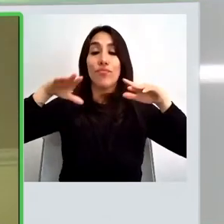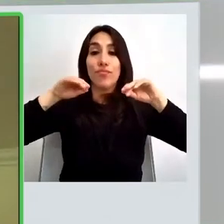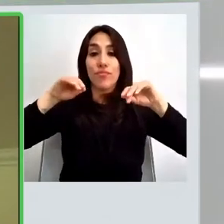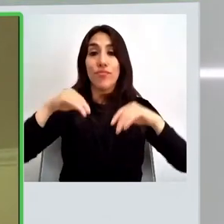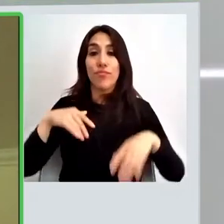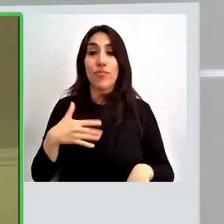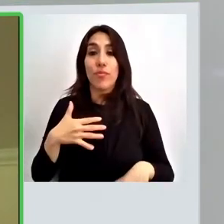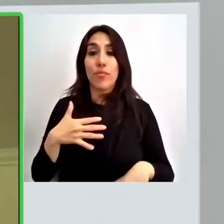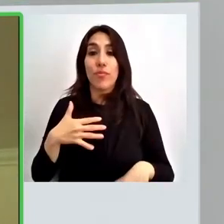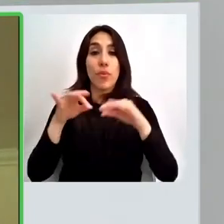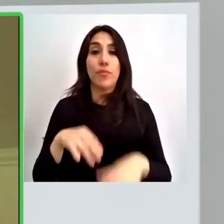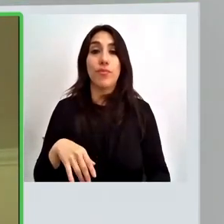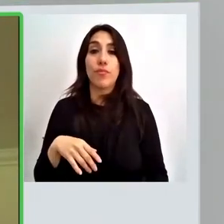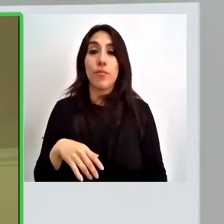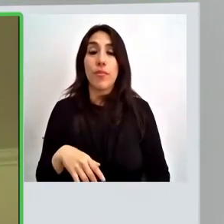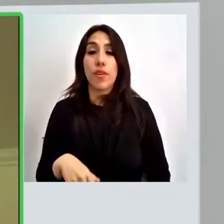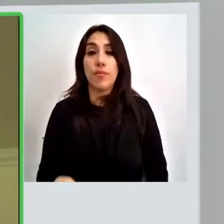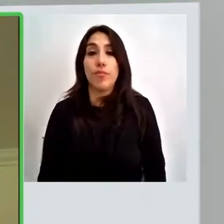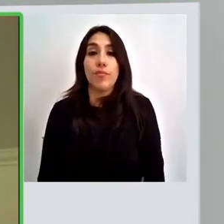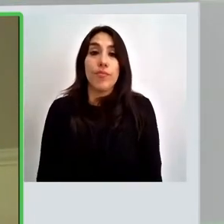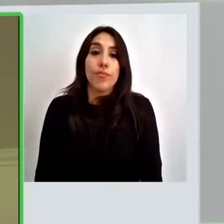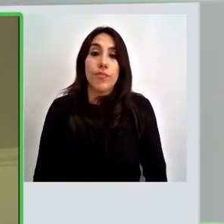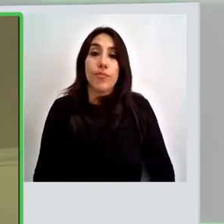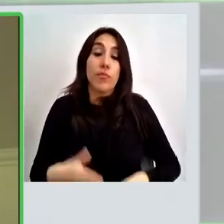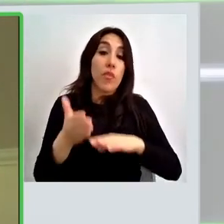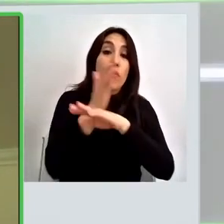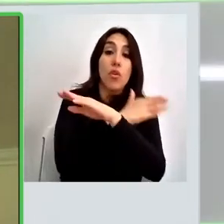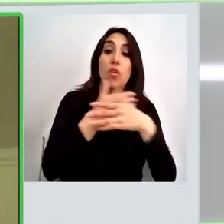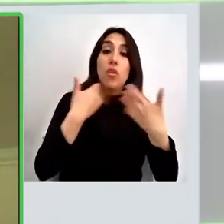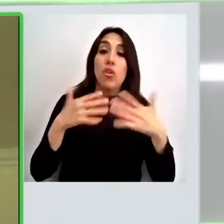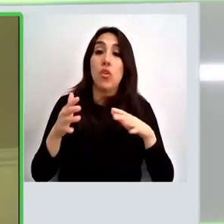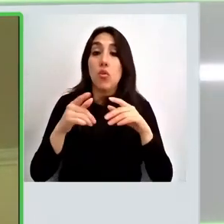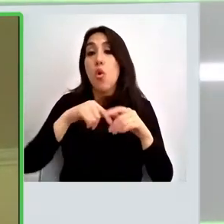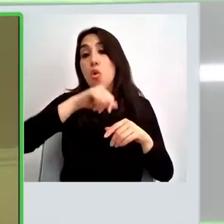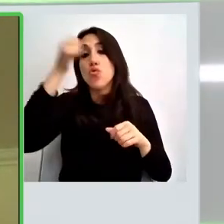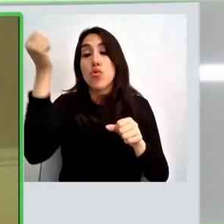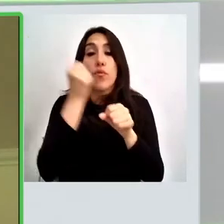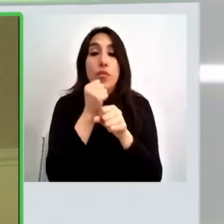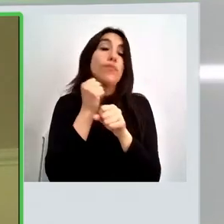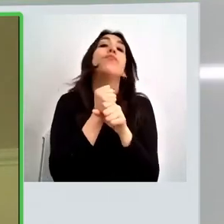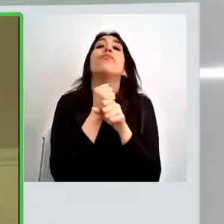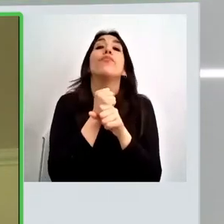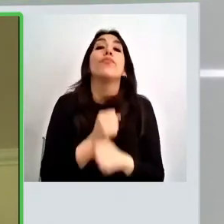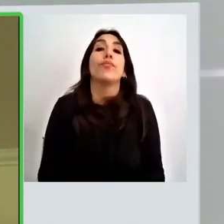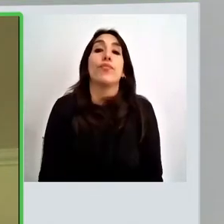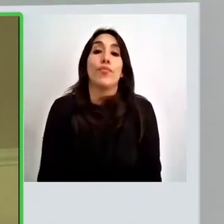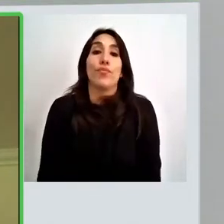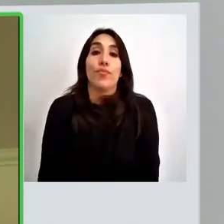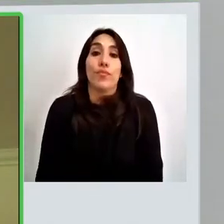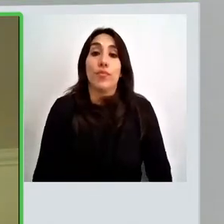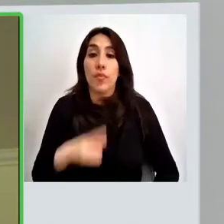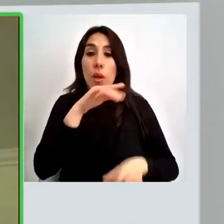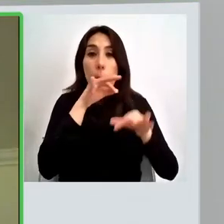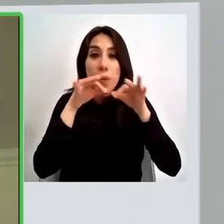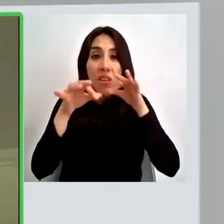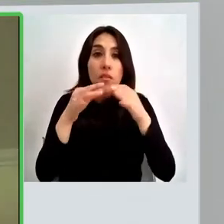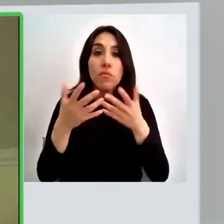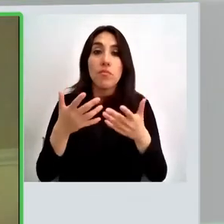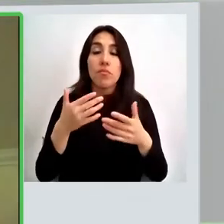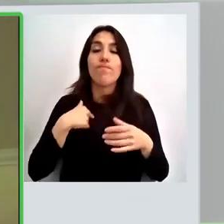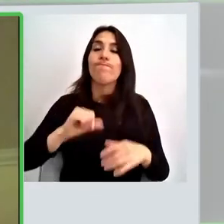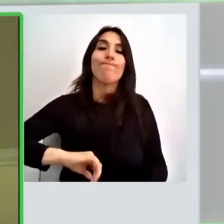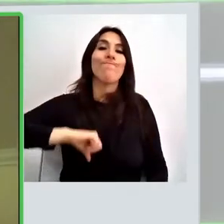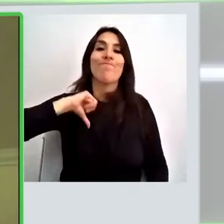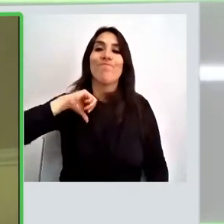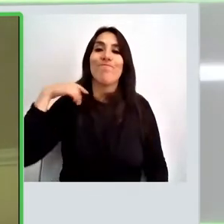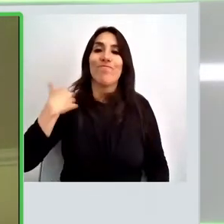y los trabajadores que estuvieron antes ahí y mencionaron que se sentían orgullosos de haber hecho eso y se